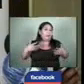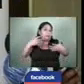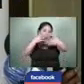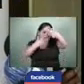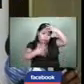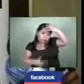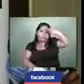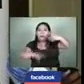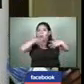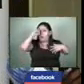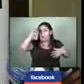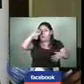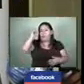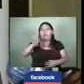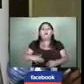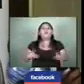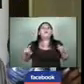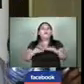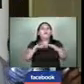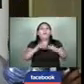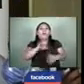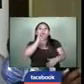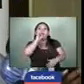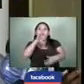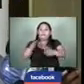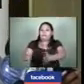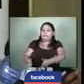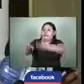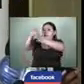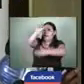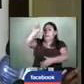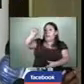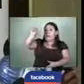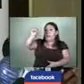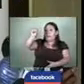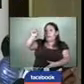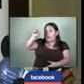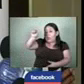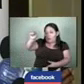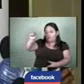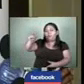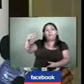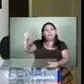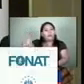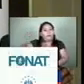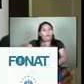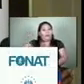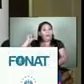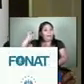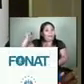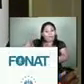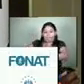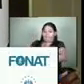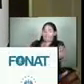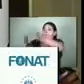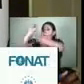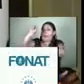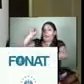También creemos que es importante señalar al Tribunal Supremo Electoral. El Tribunal Supremo Electoral también debe de